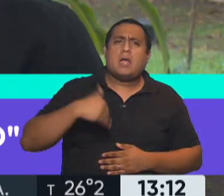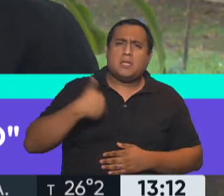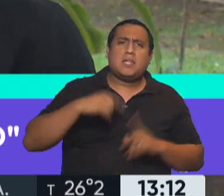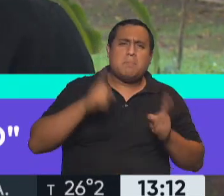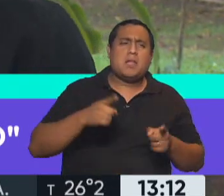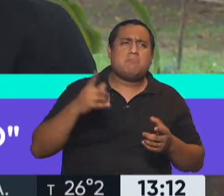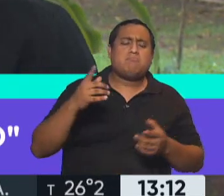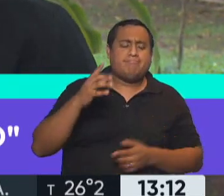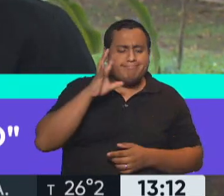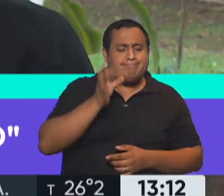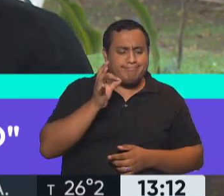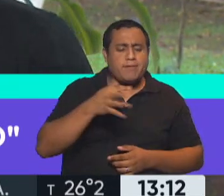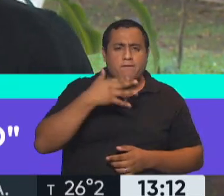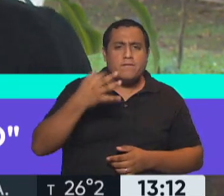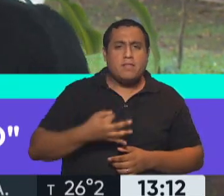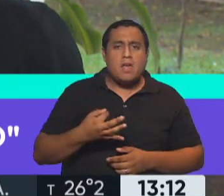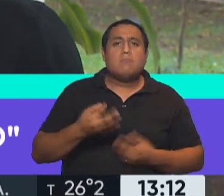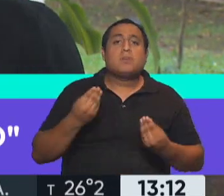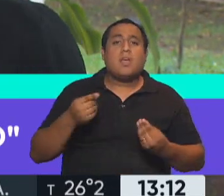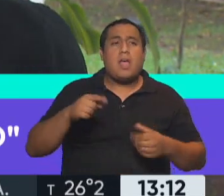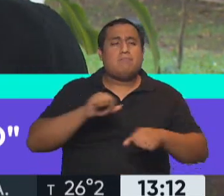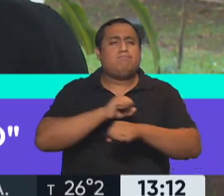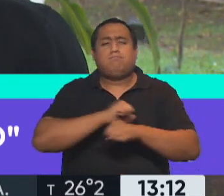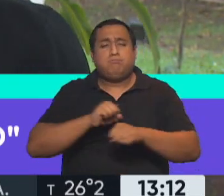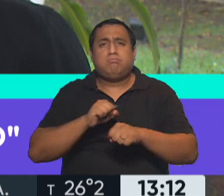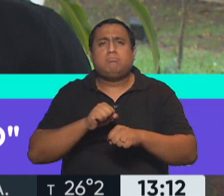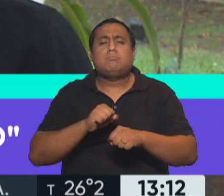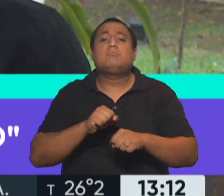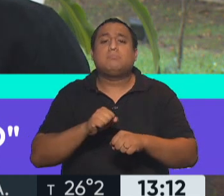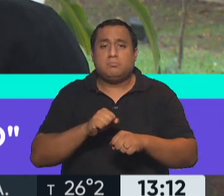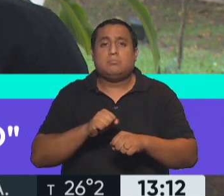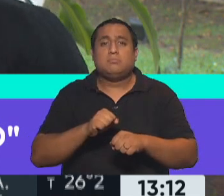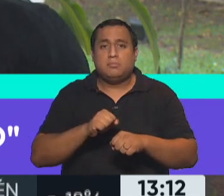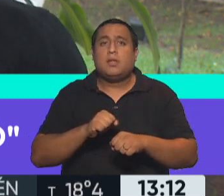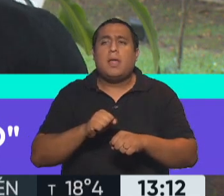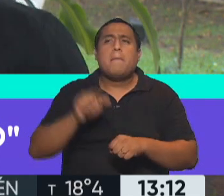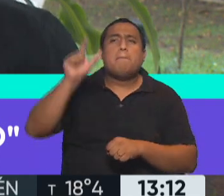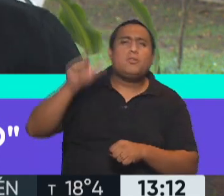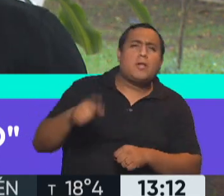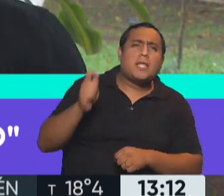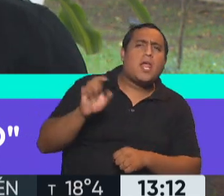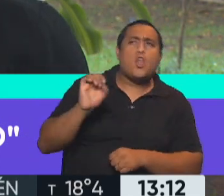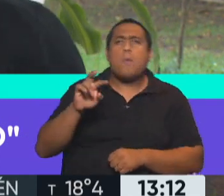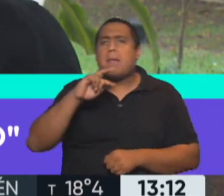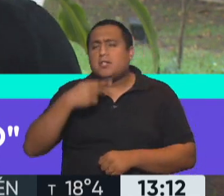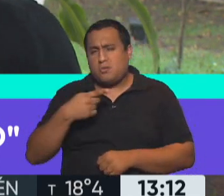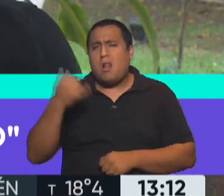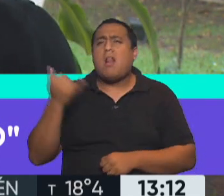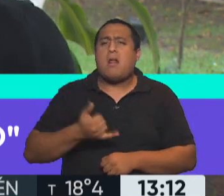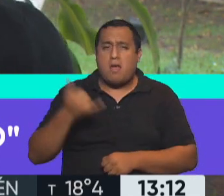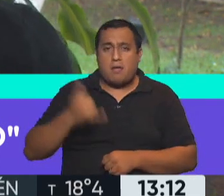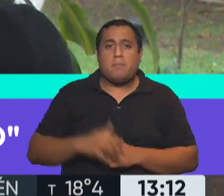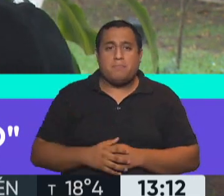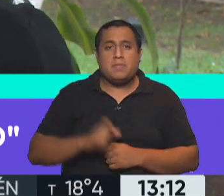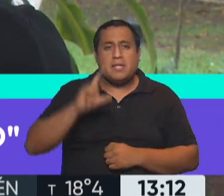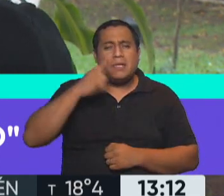verdad, que el atentado tiene nombre y apellido. Y su nombre es Hezbollah